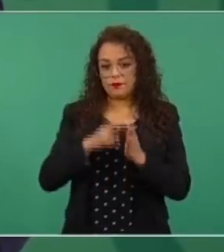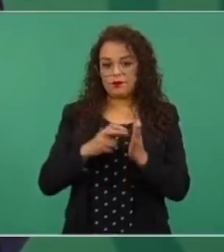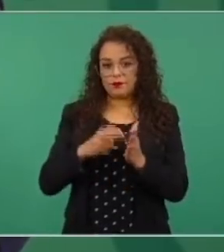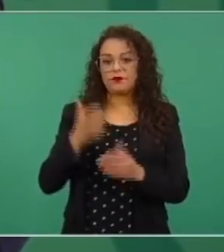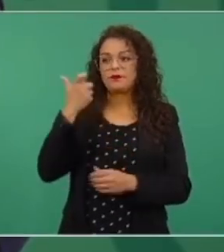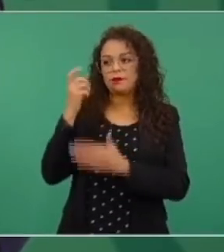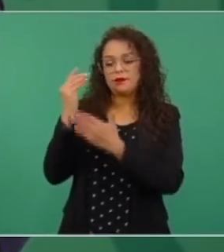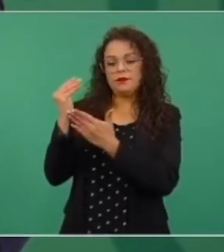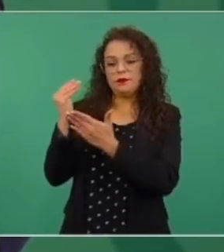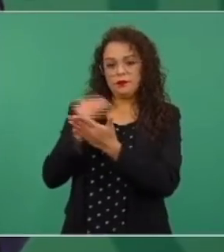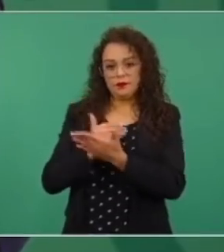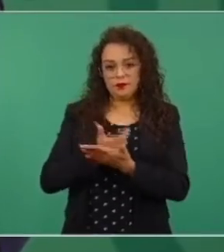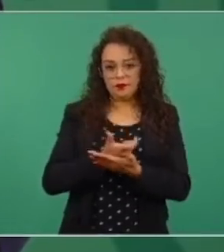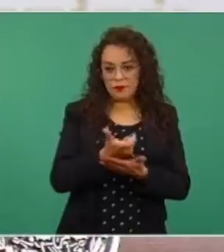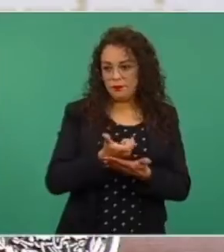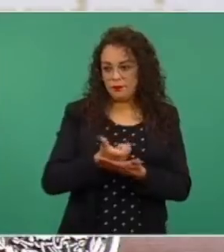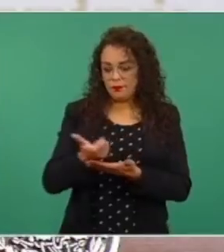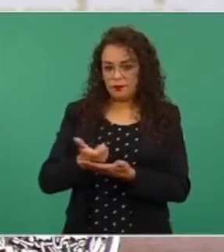haber